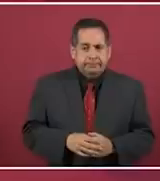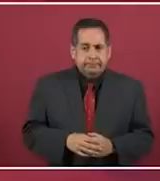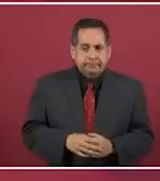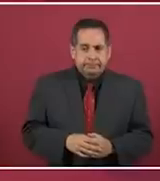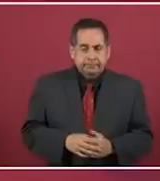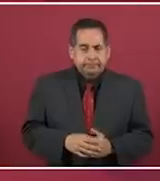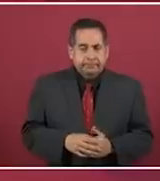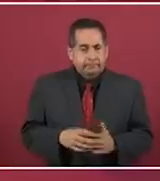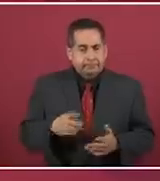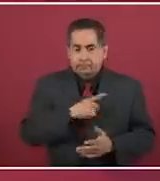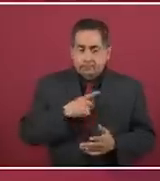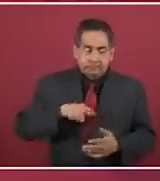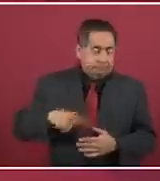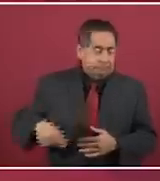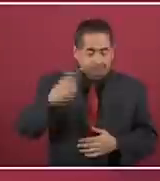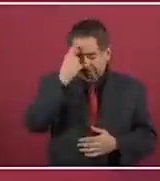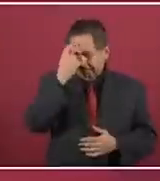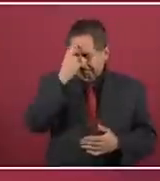hacer terapias